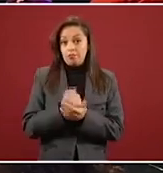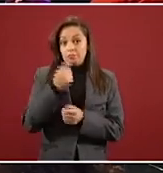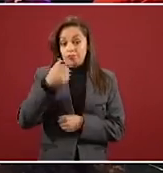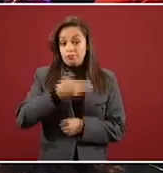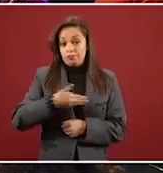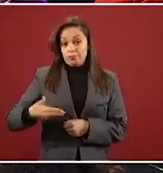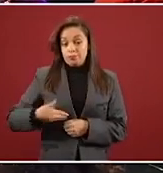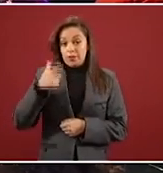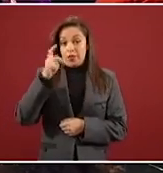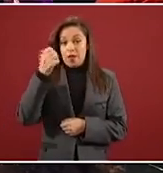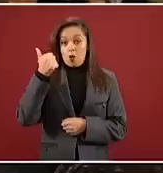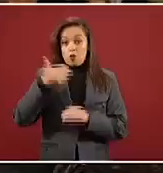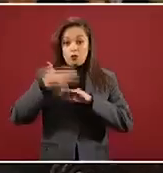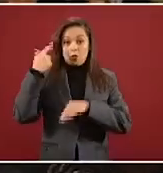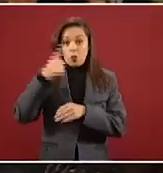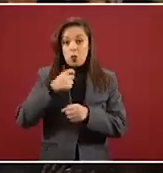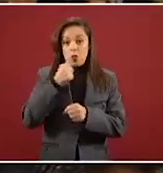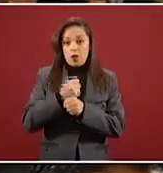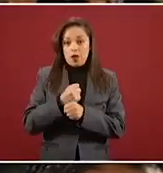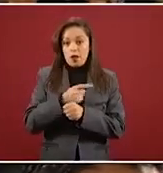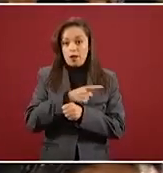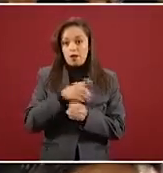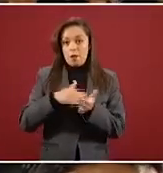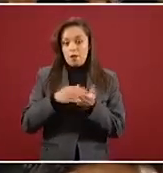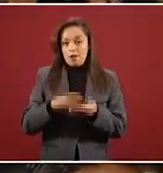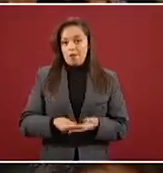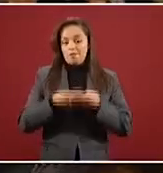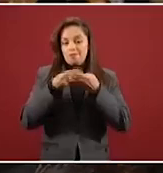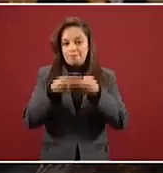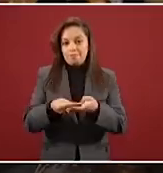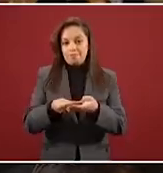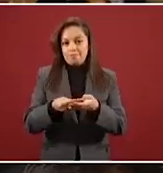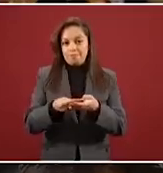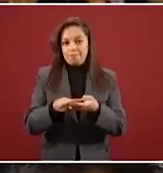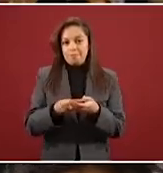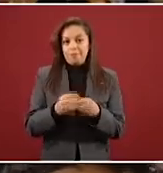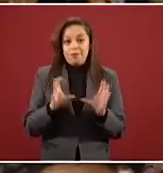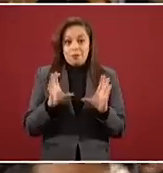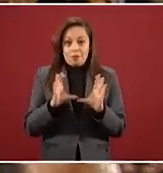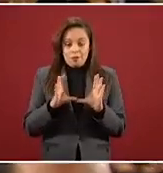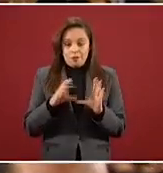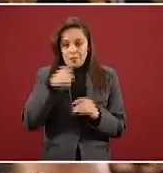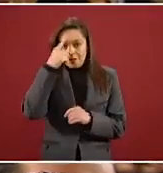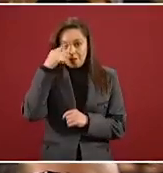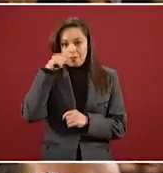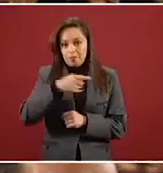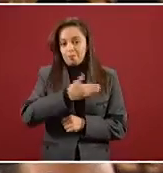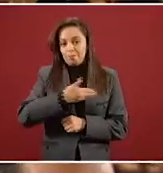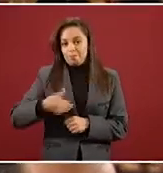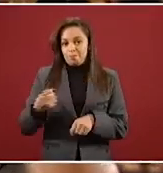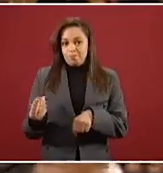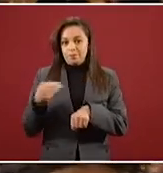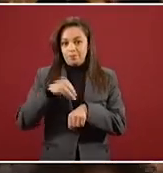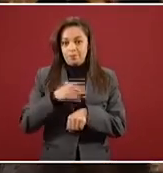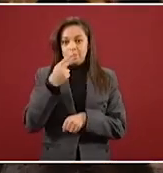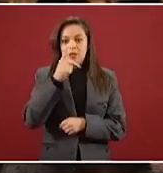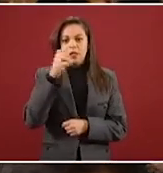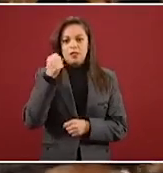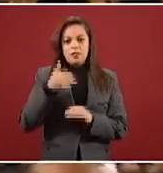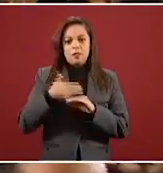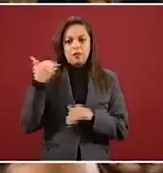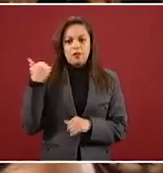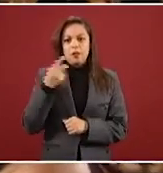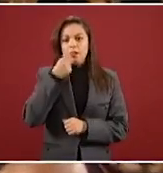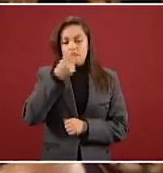año pasado, le entregó su constancia como presidente electo. Este tribunal resuelve el pasado 25 de septiembre, presidente, que